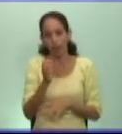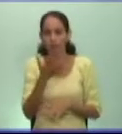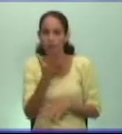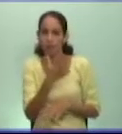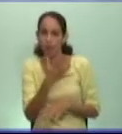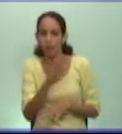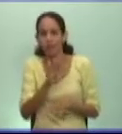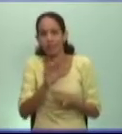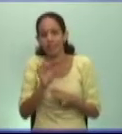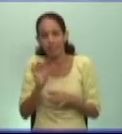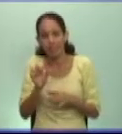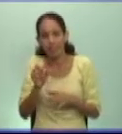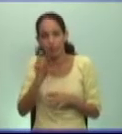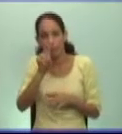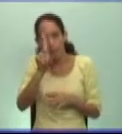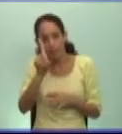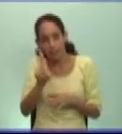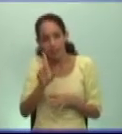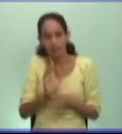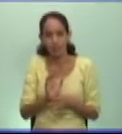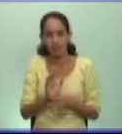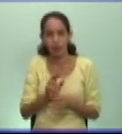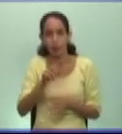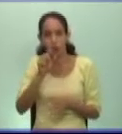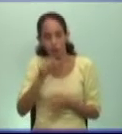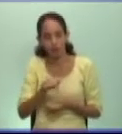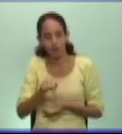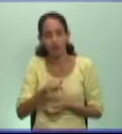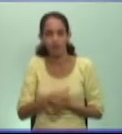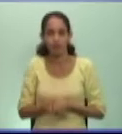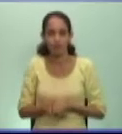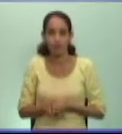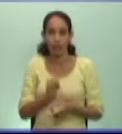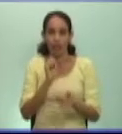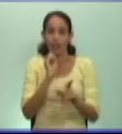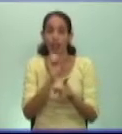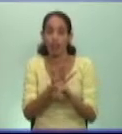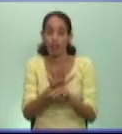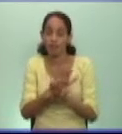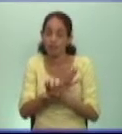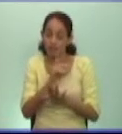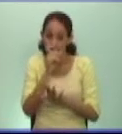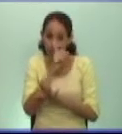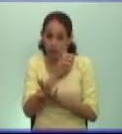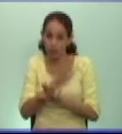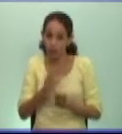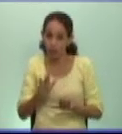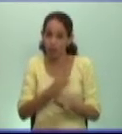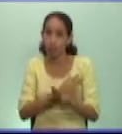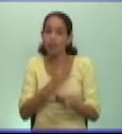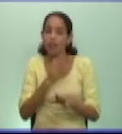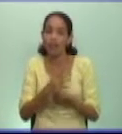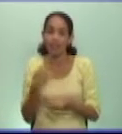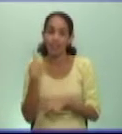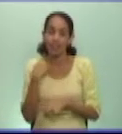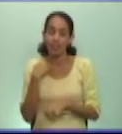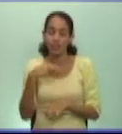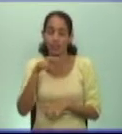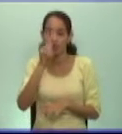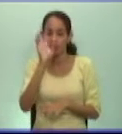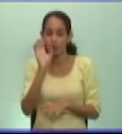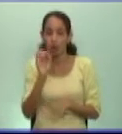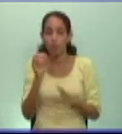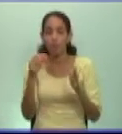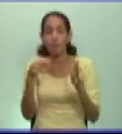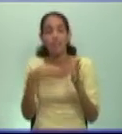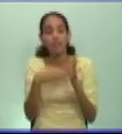que este programa llega hasta el 2008. Como vemos, son 5 temas los que hemos abordado. Los 3 primeros, recuerden que los